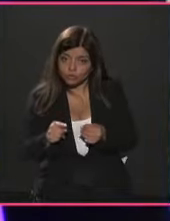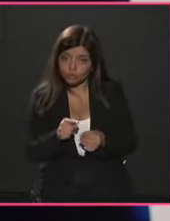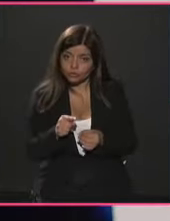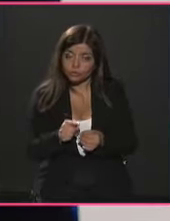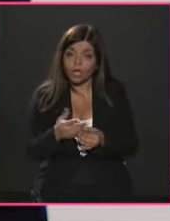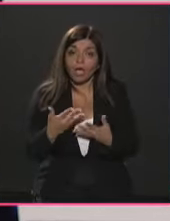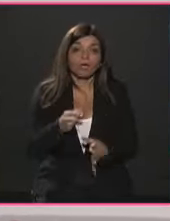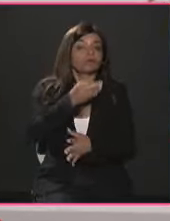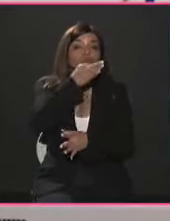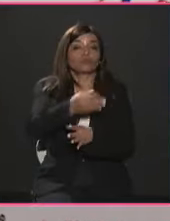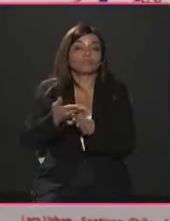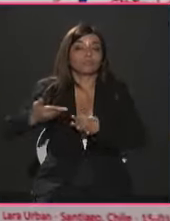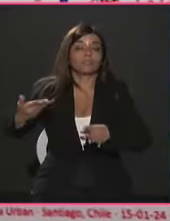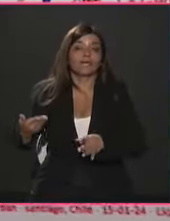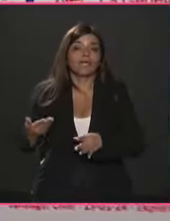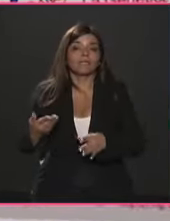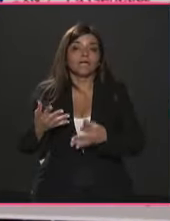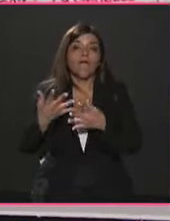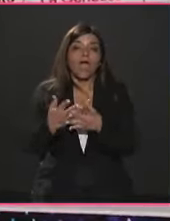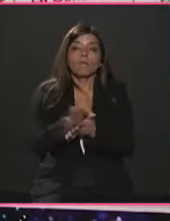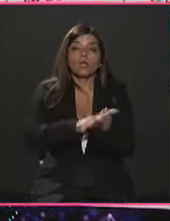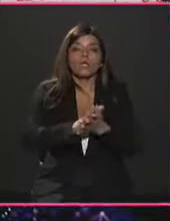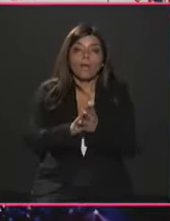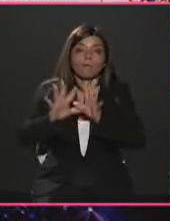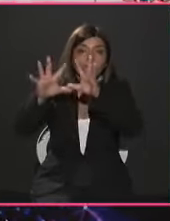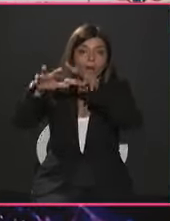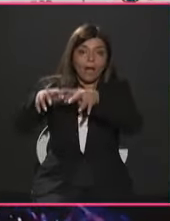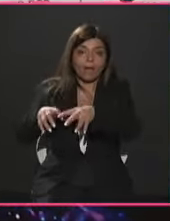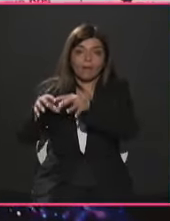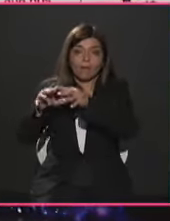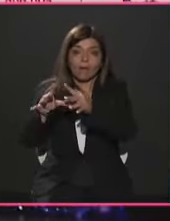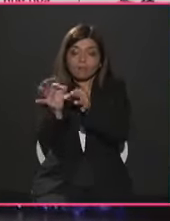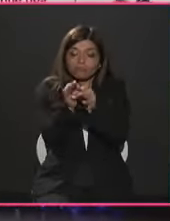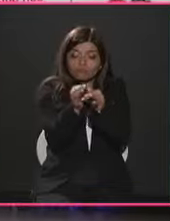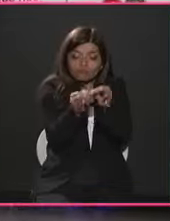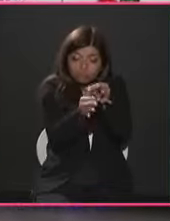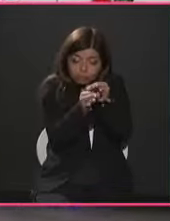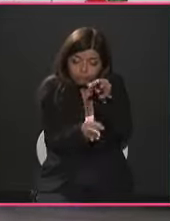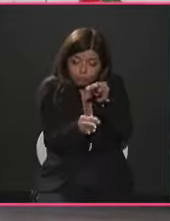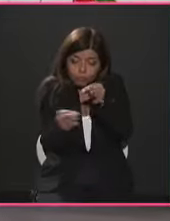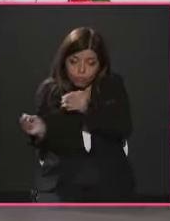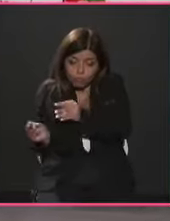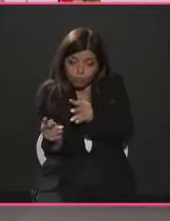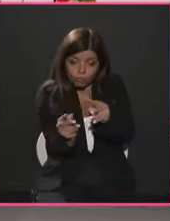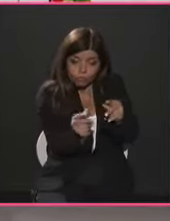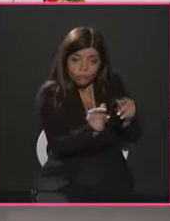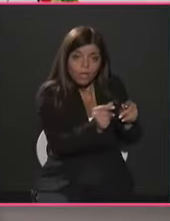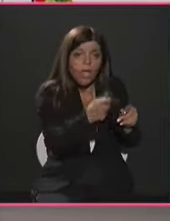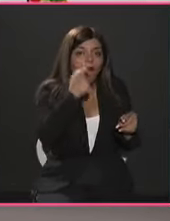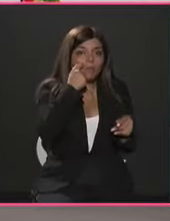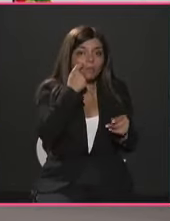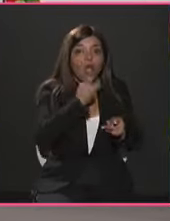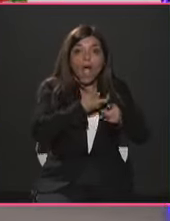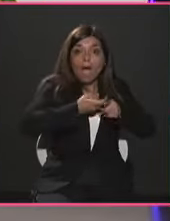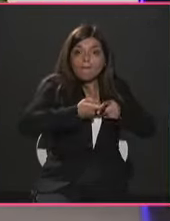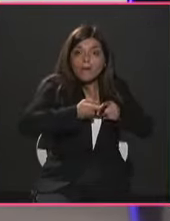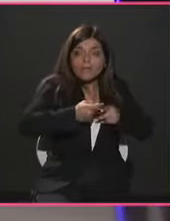anteriormente que pueden traspasarse los animales a los humanos y que pueden ser una amenaza para nuestra